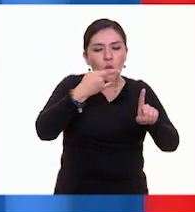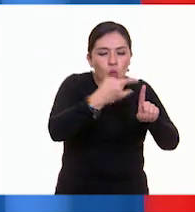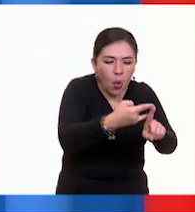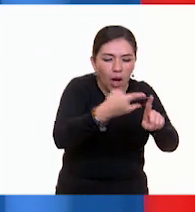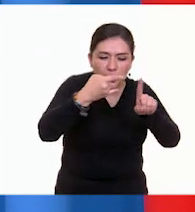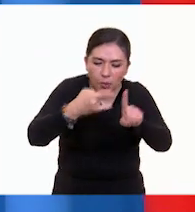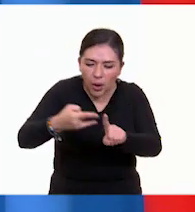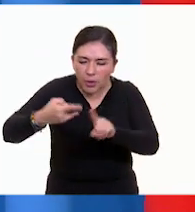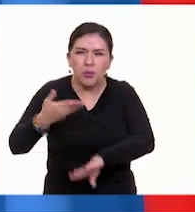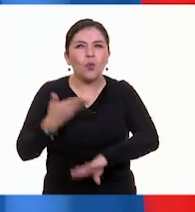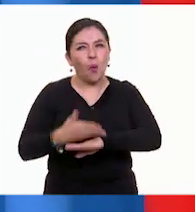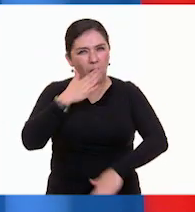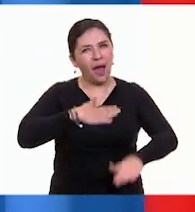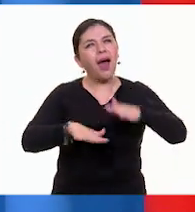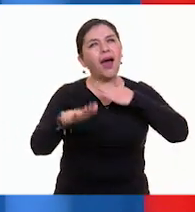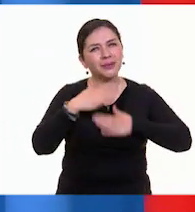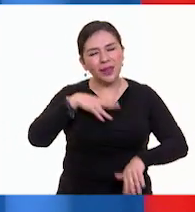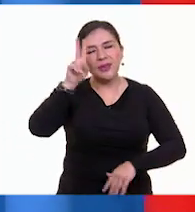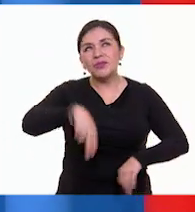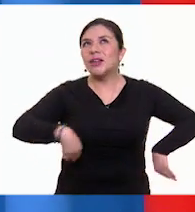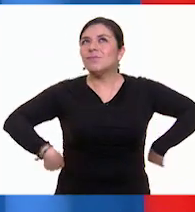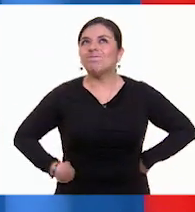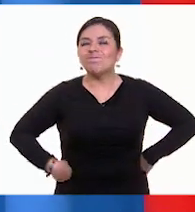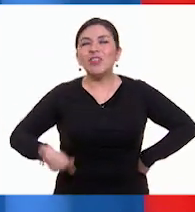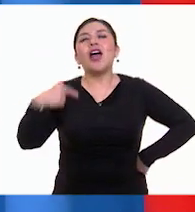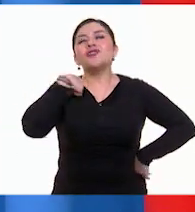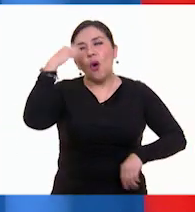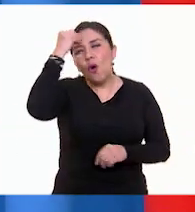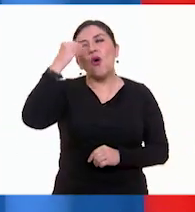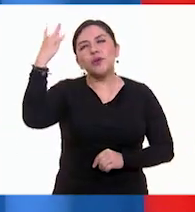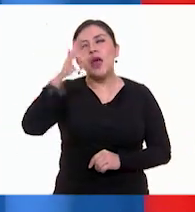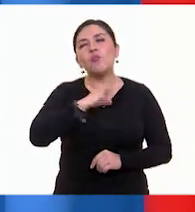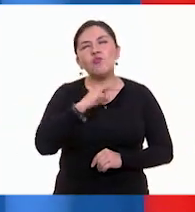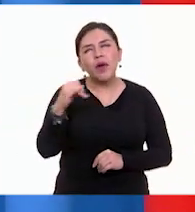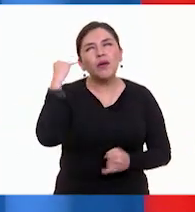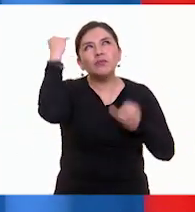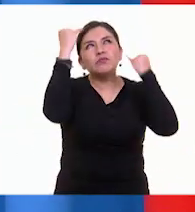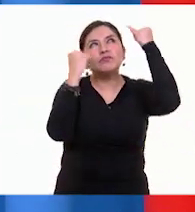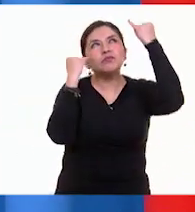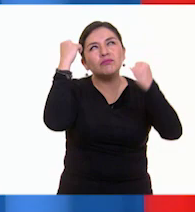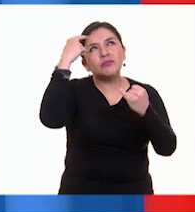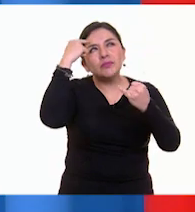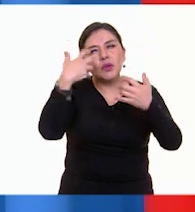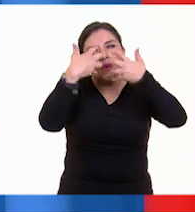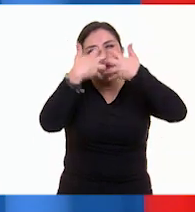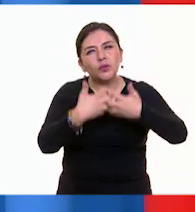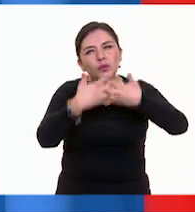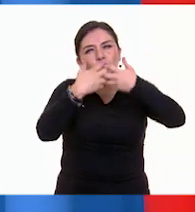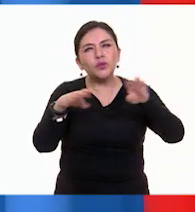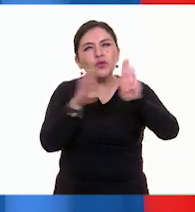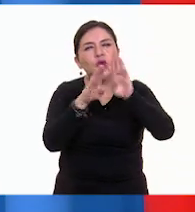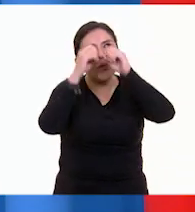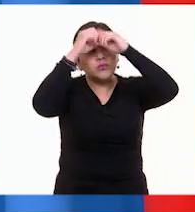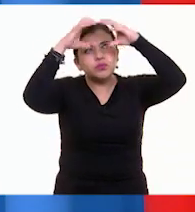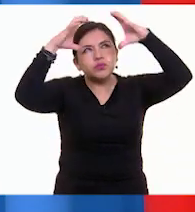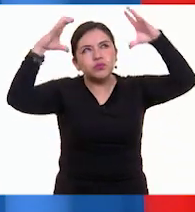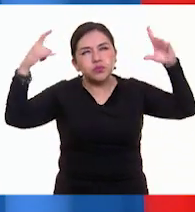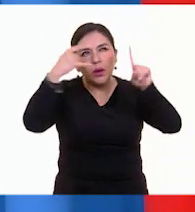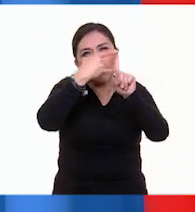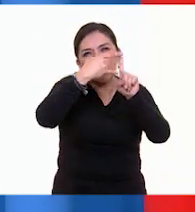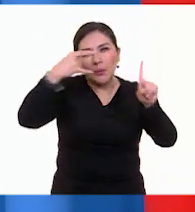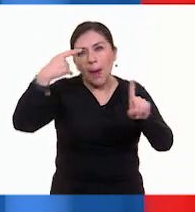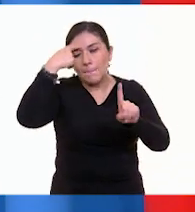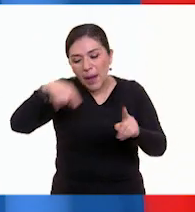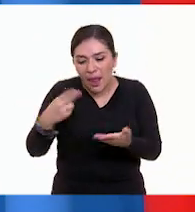piso iba a ser muy cansada de más, ¿verdad? Y se me olvidaba que puedo visualizar en mi mente el rectángulo o también hacer un dibujo